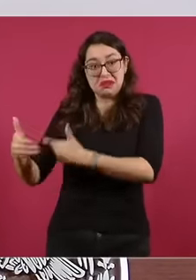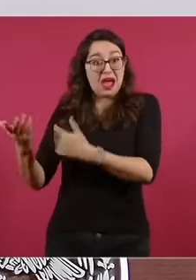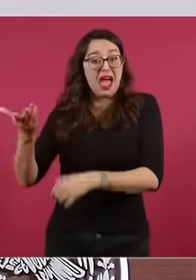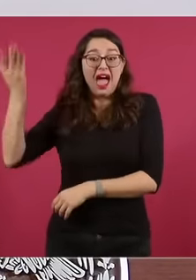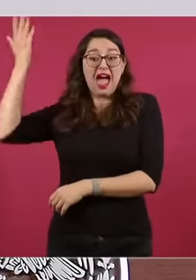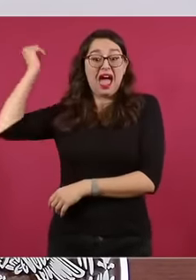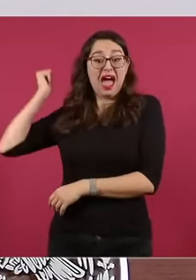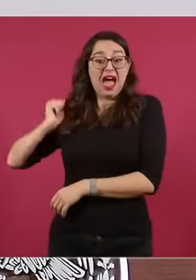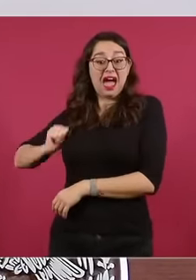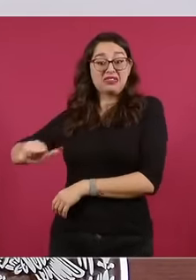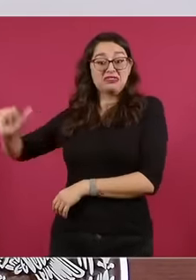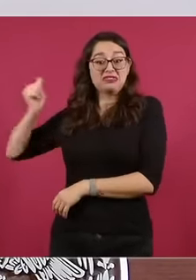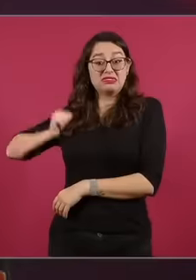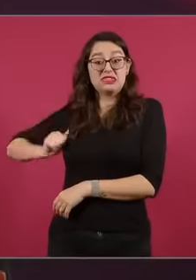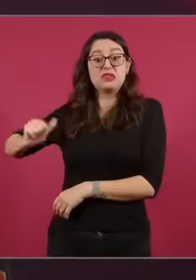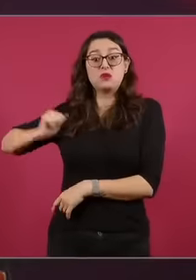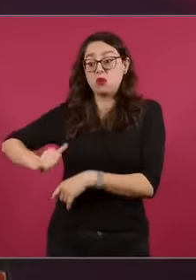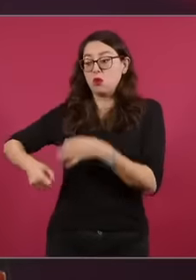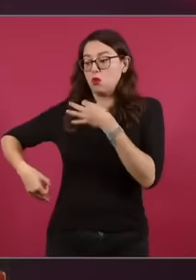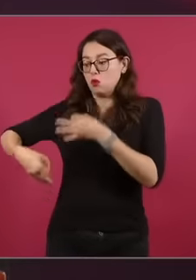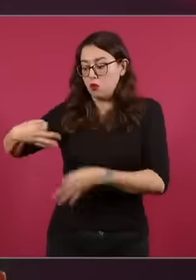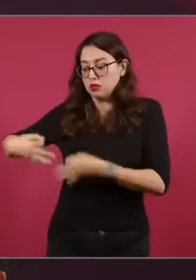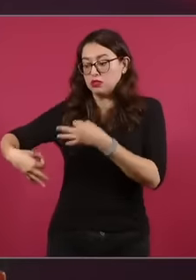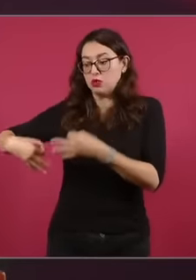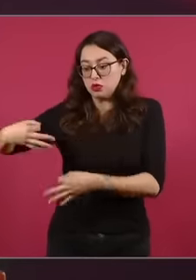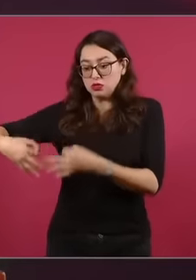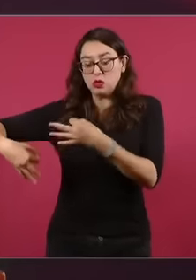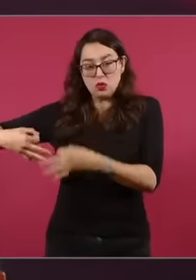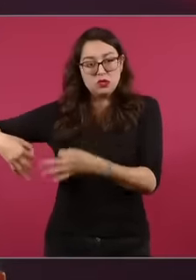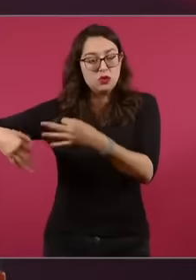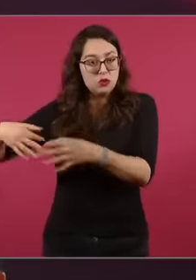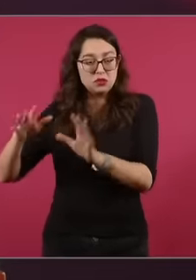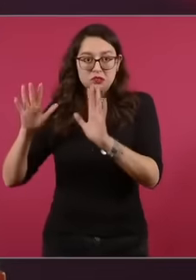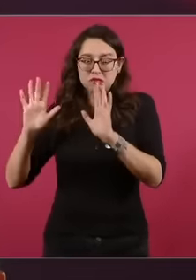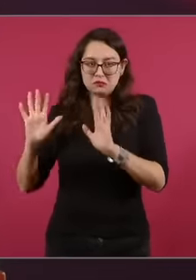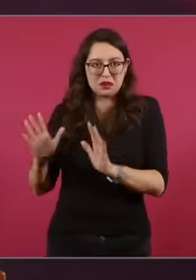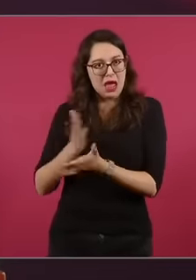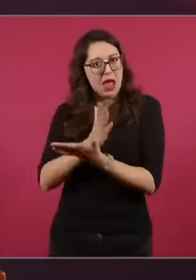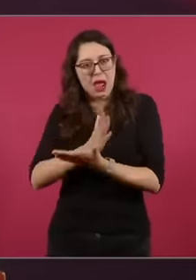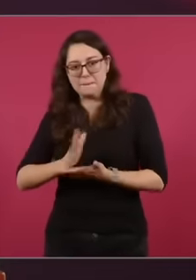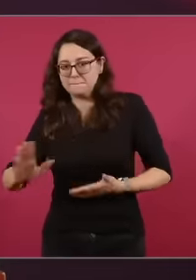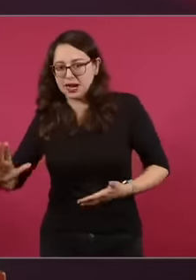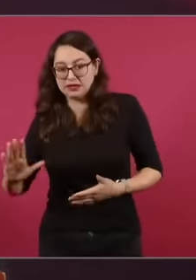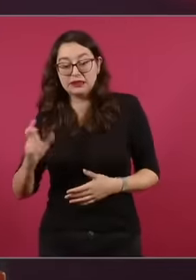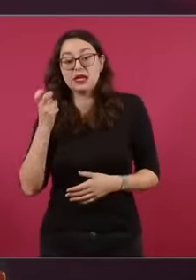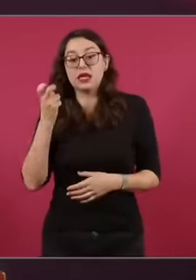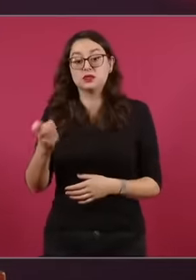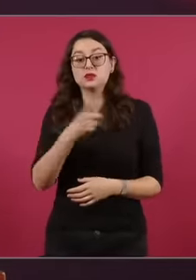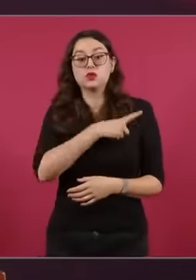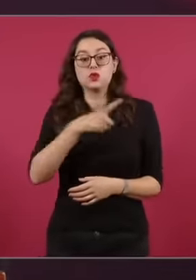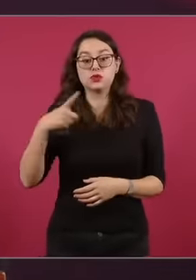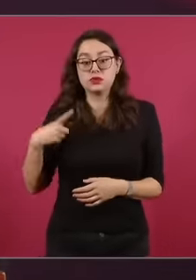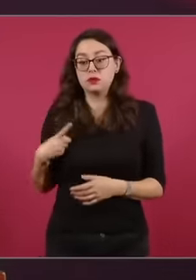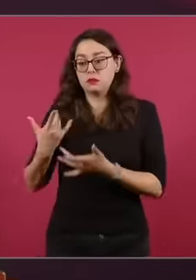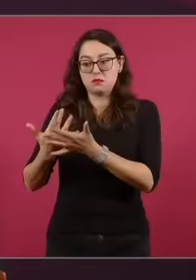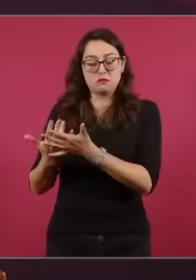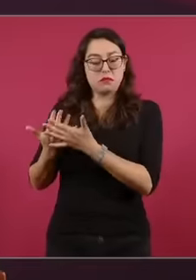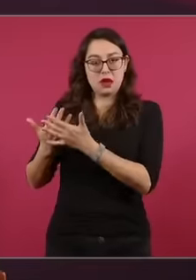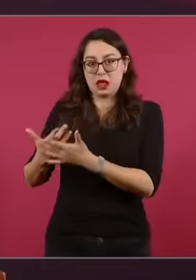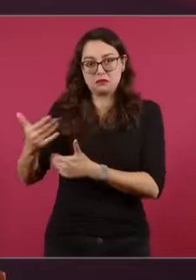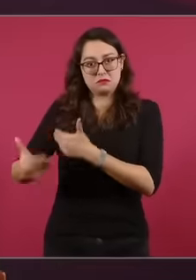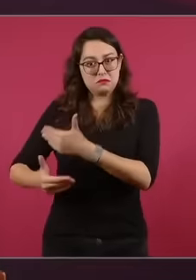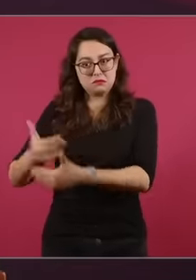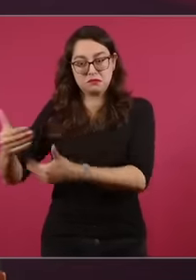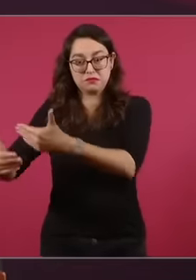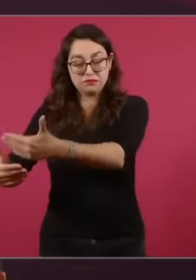a la última instancia y que se irán resolviendo conforme a la justicia laboral. En el caso específico de